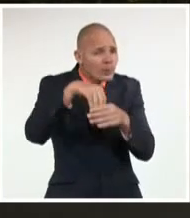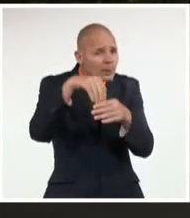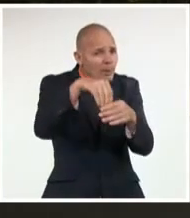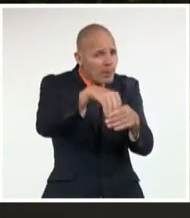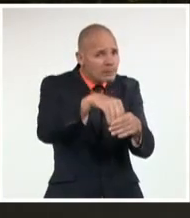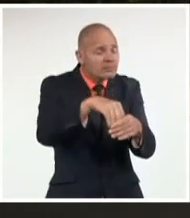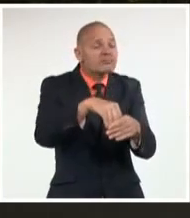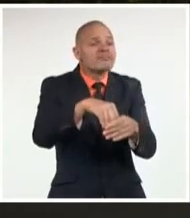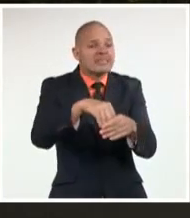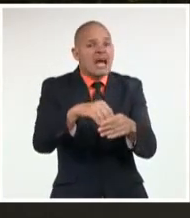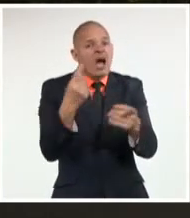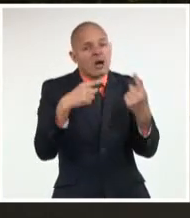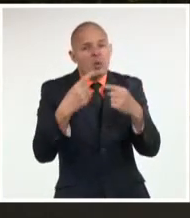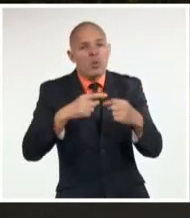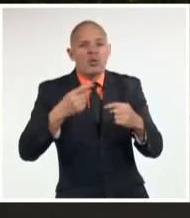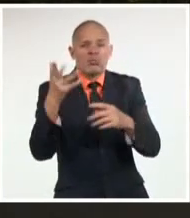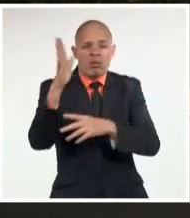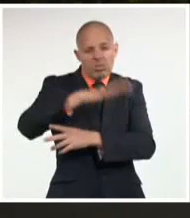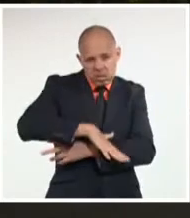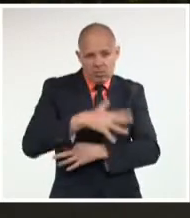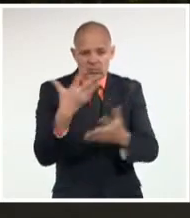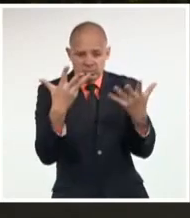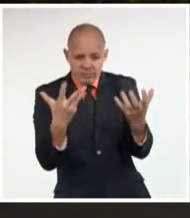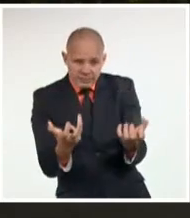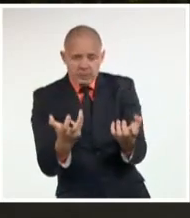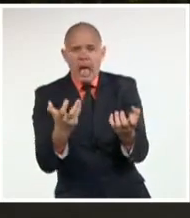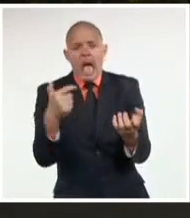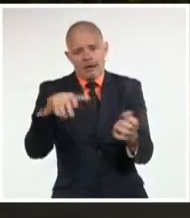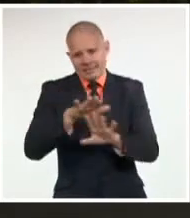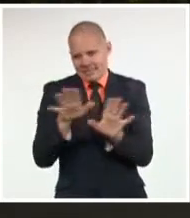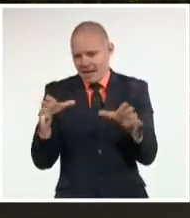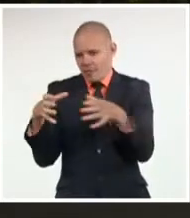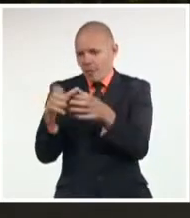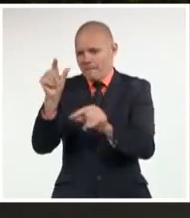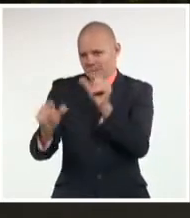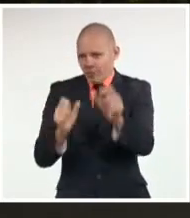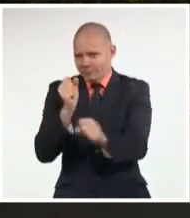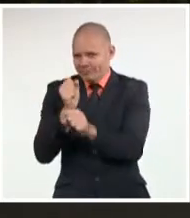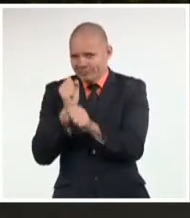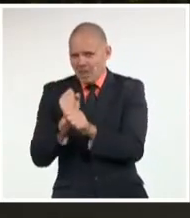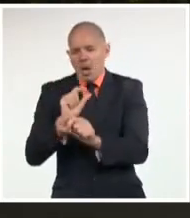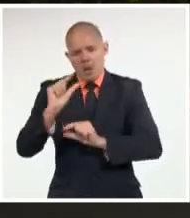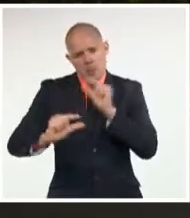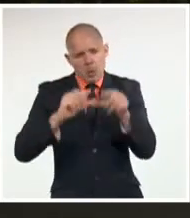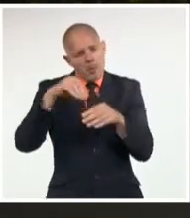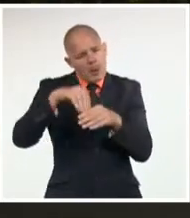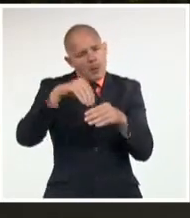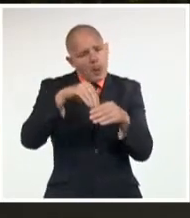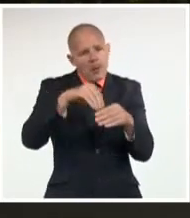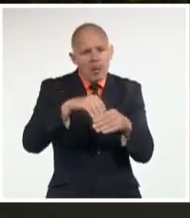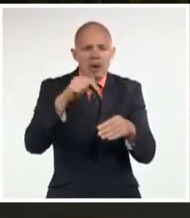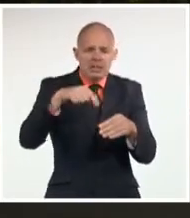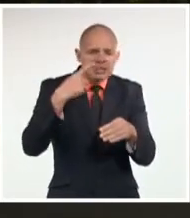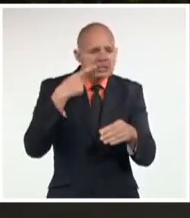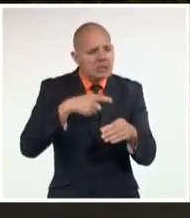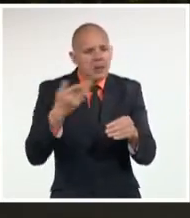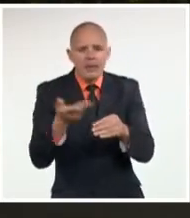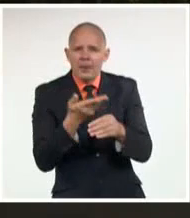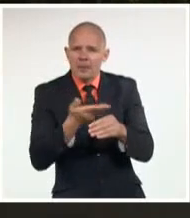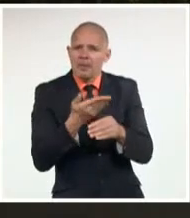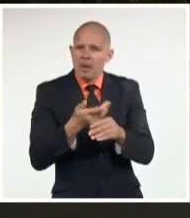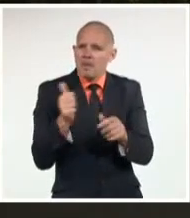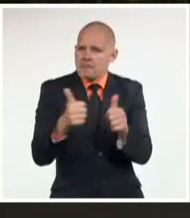embargo, gracias a trabajadores de diversos sindicatos, hoy ya muestra una imagen diferente. Gracias a la colaboración de la